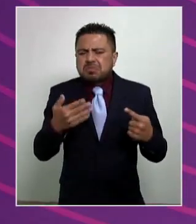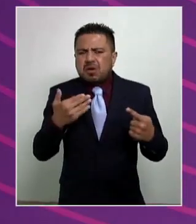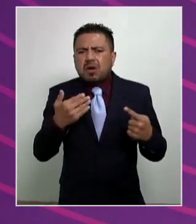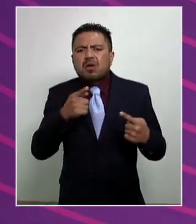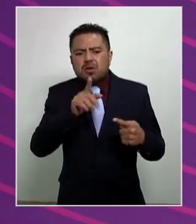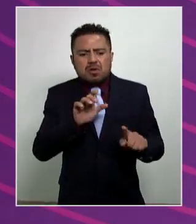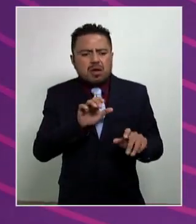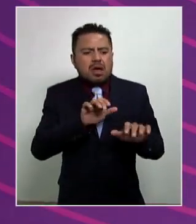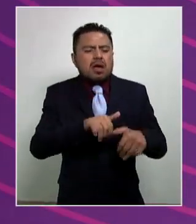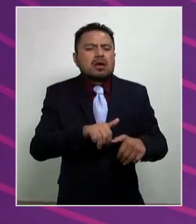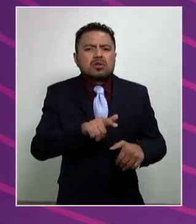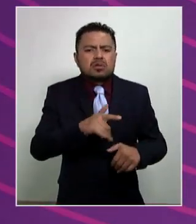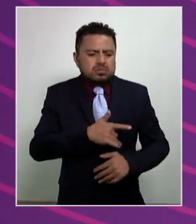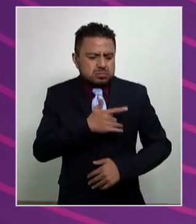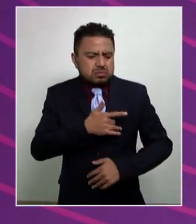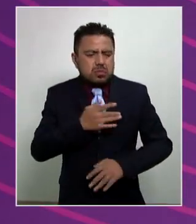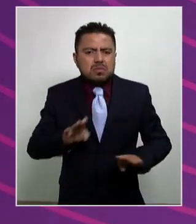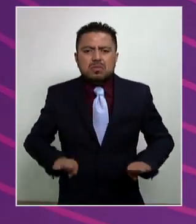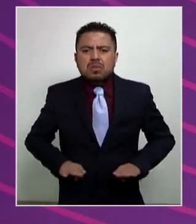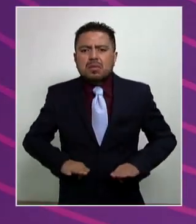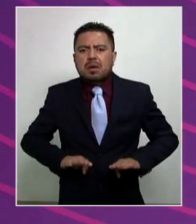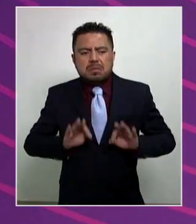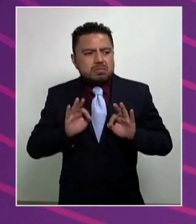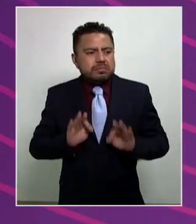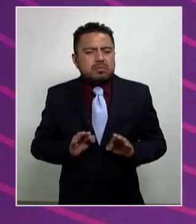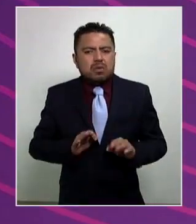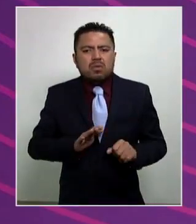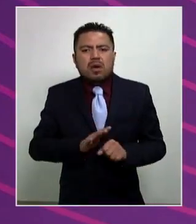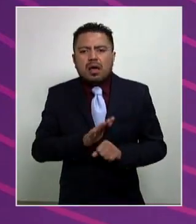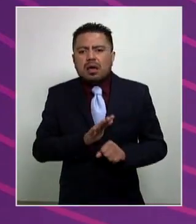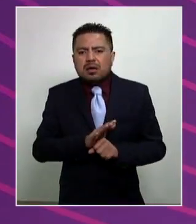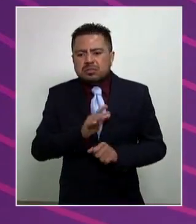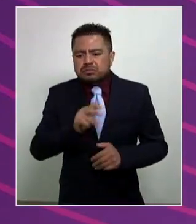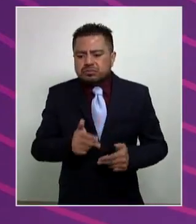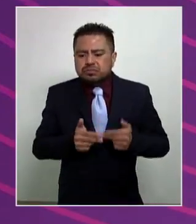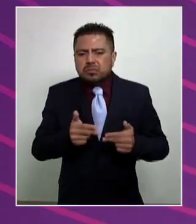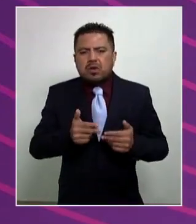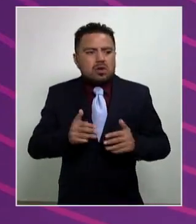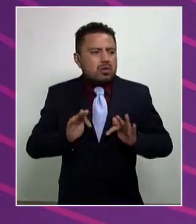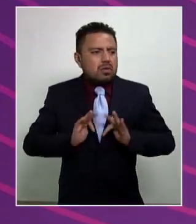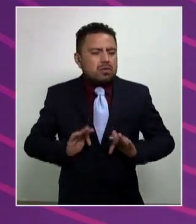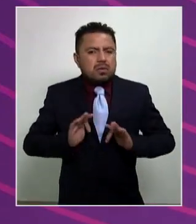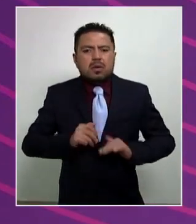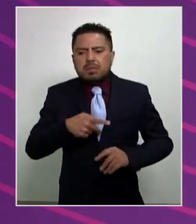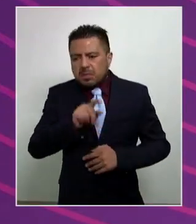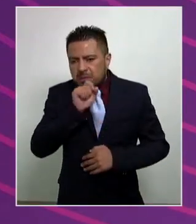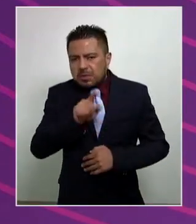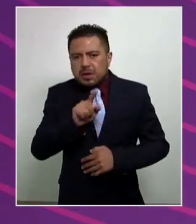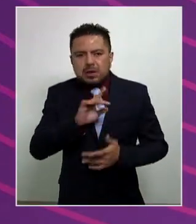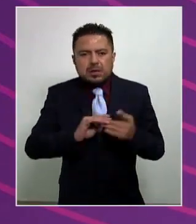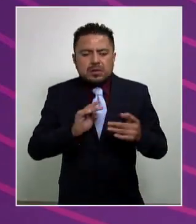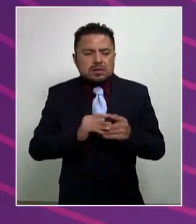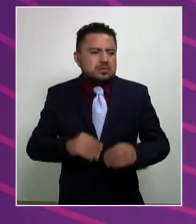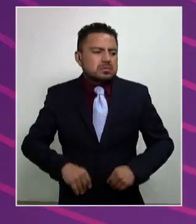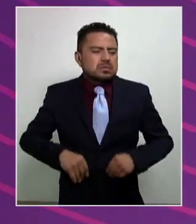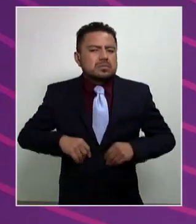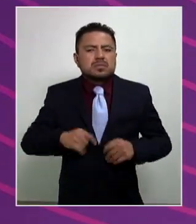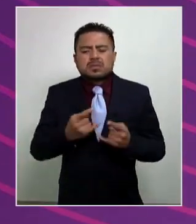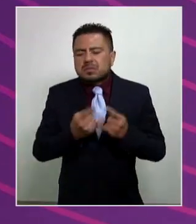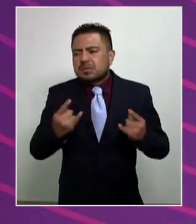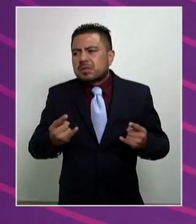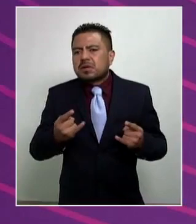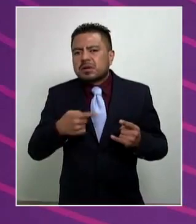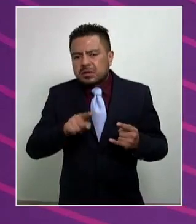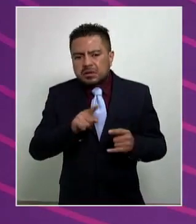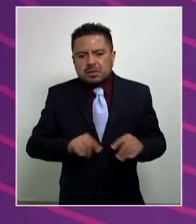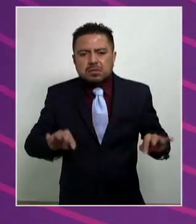autoadscribirte con lo que tú te sientas bajo referentes identitarios cómodo, pero también bajo narrativas de vida, porque es importante saber